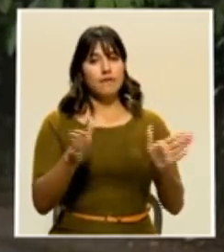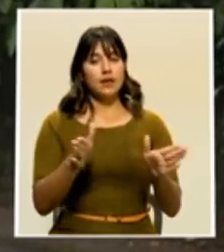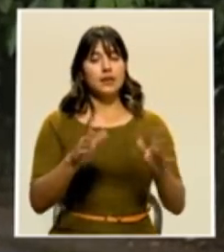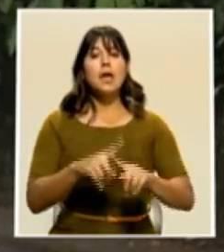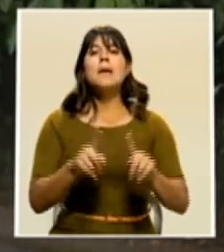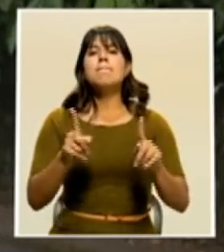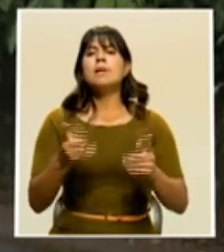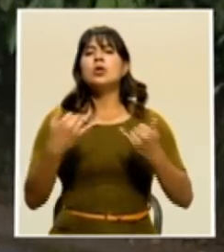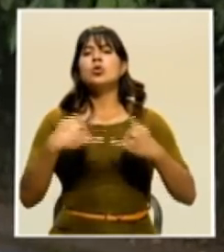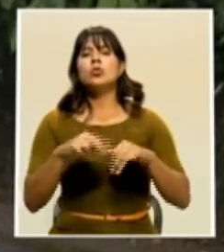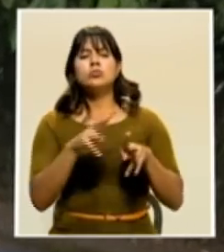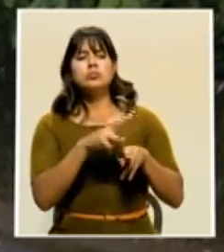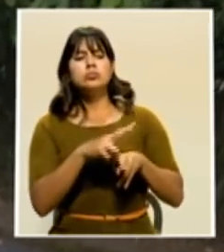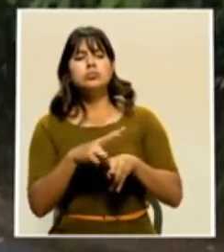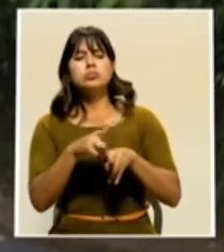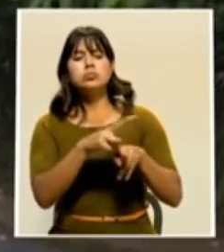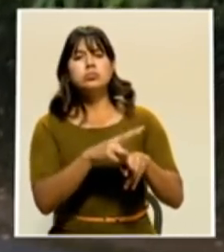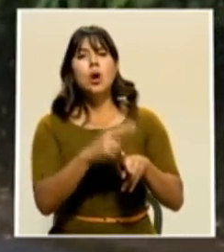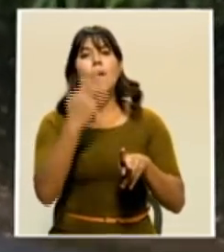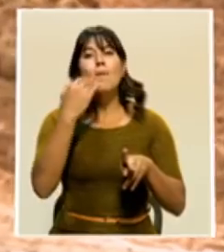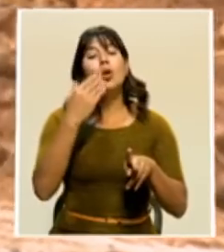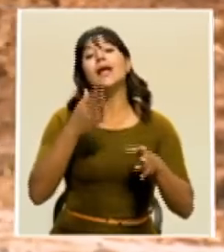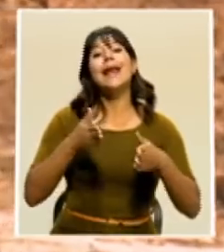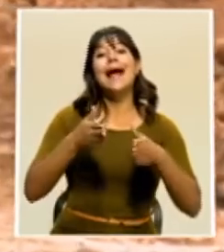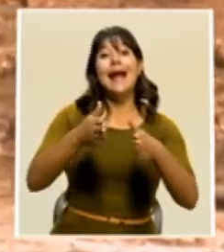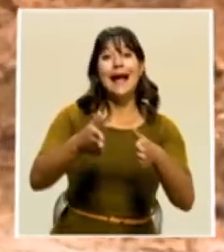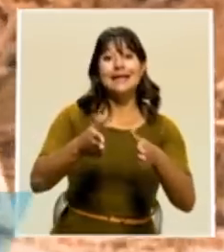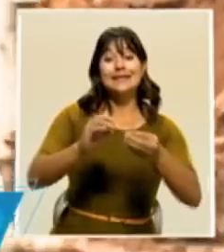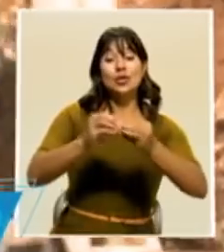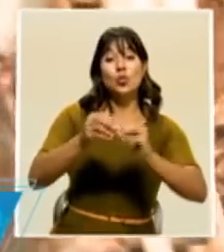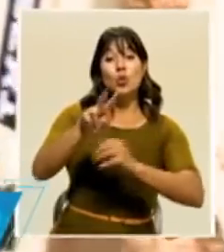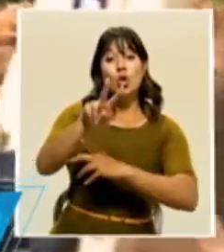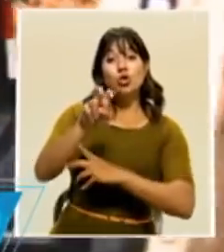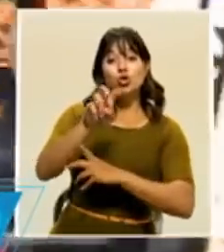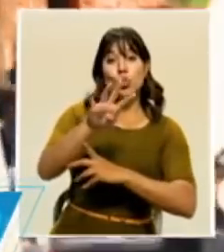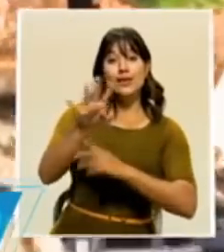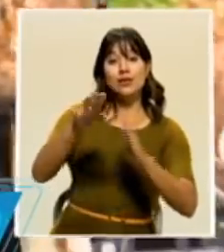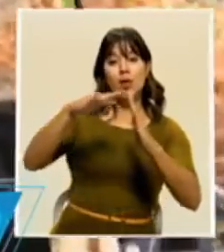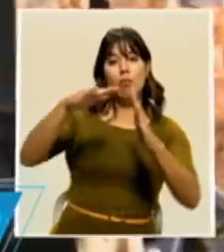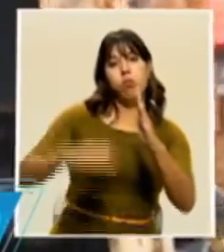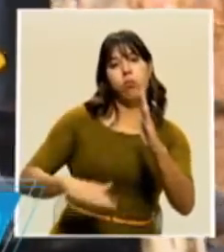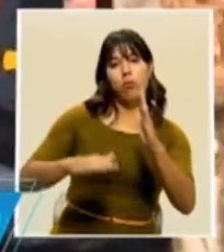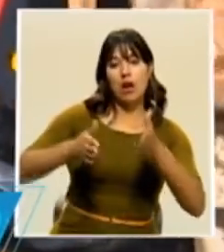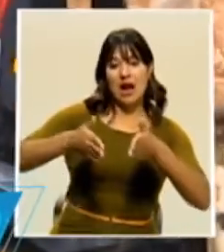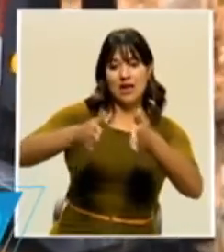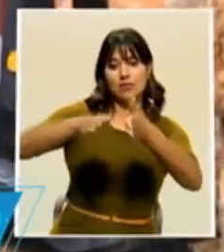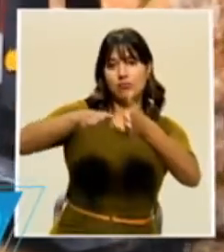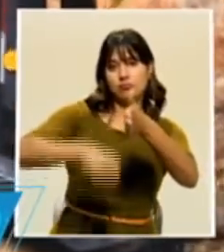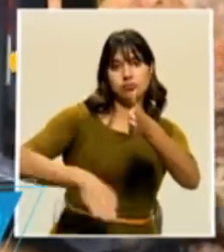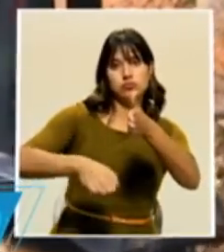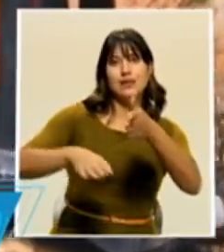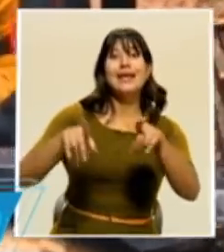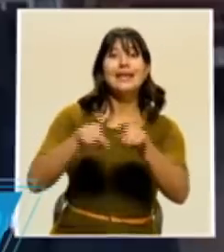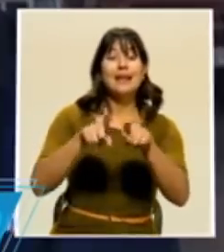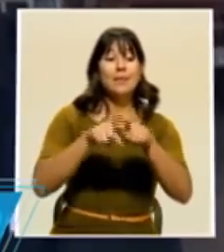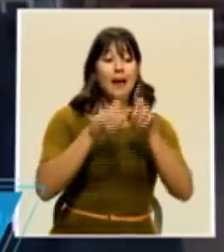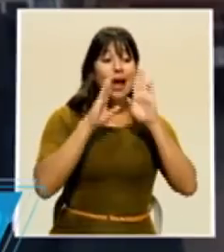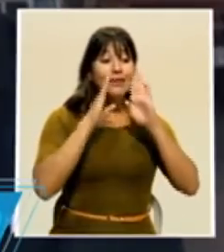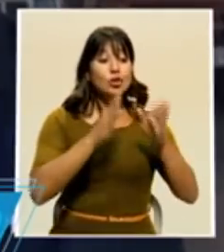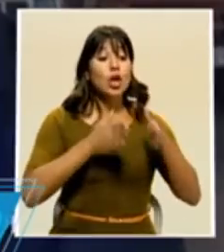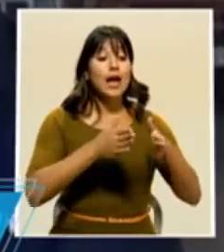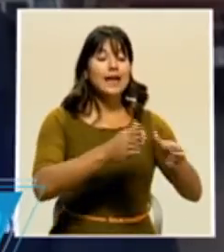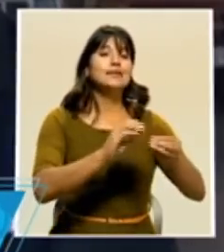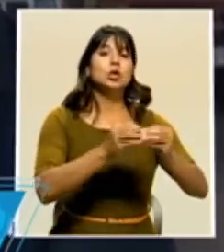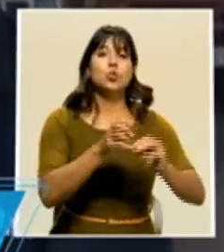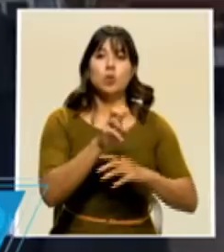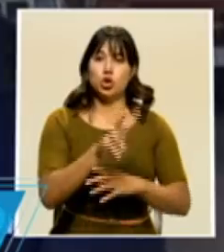le dan seguimiento al hundimiento en la Ruta 245 y también a lo que sucede en la Ruta 2. La Ruta